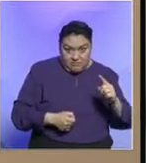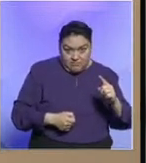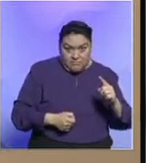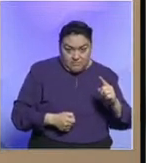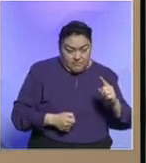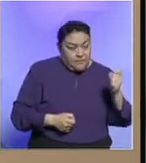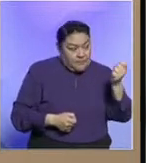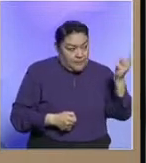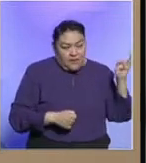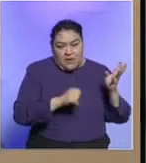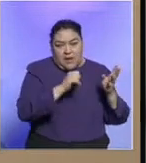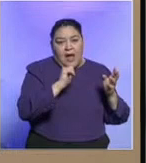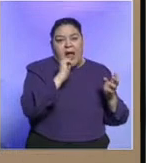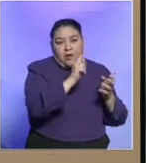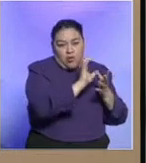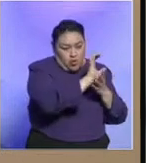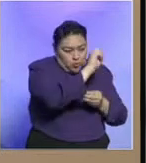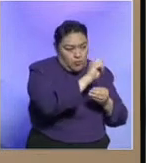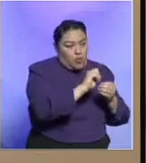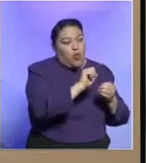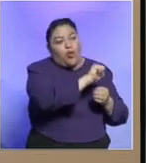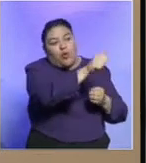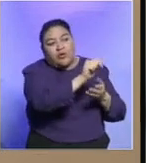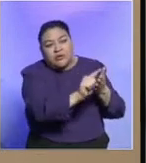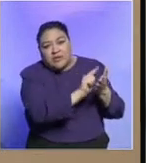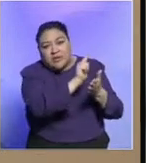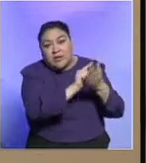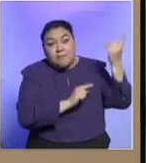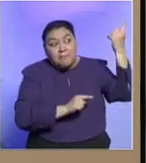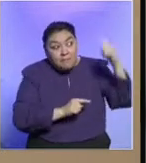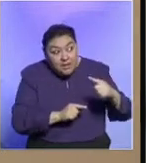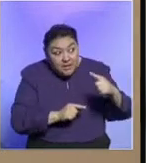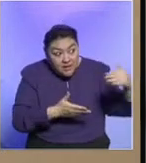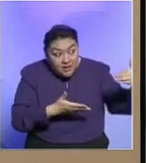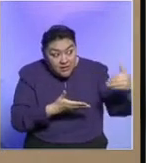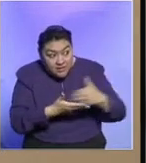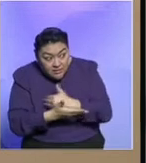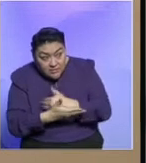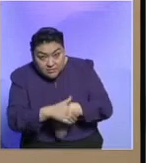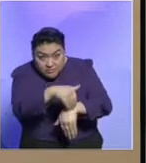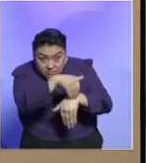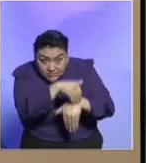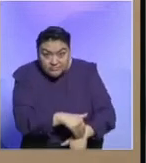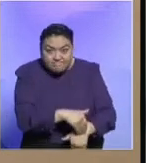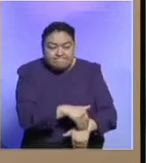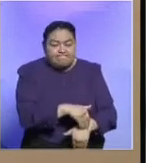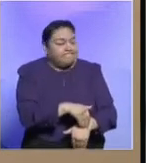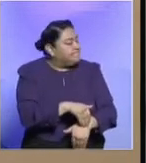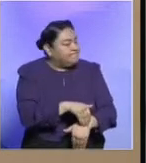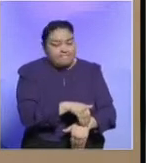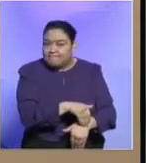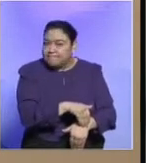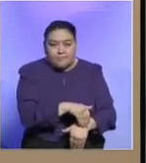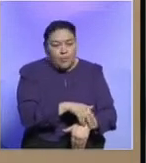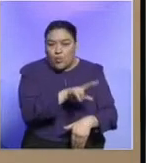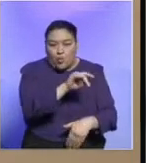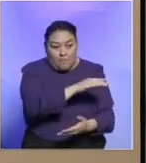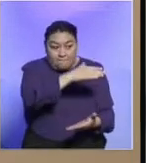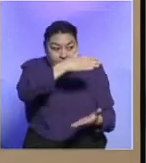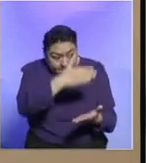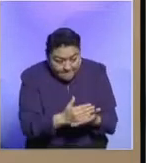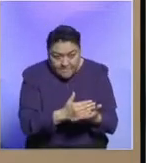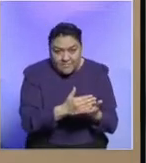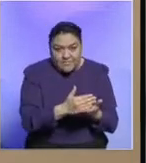impugnación constitucionales o legales no producirán efectos